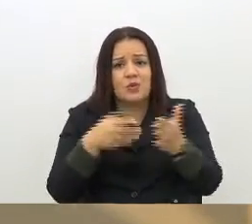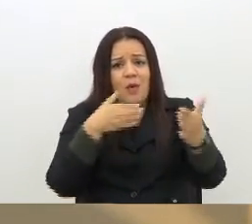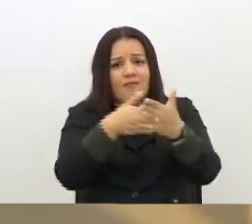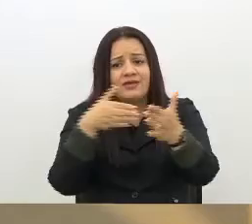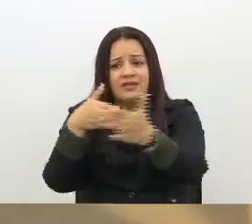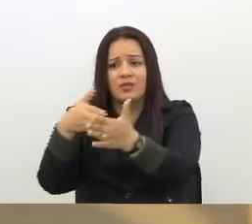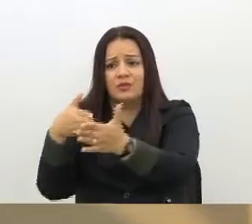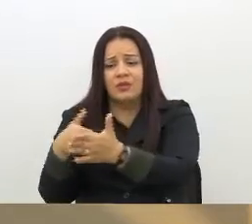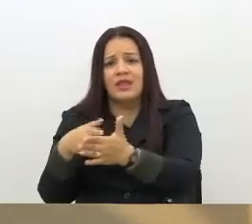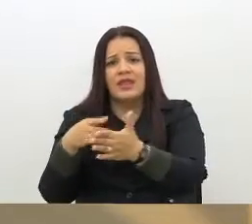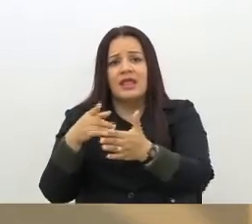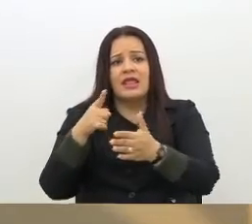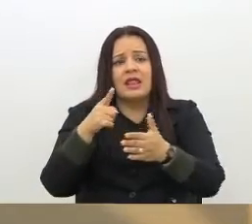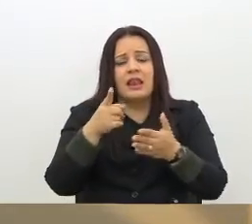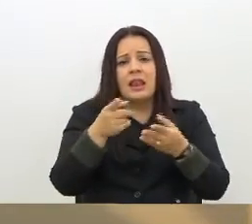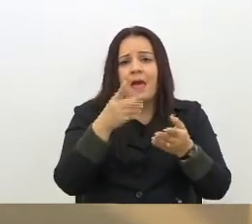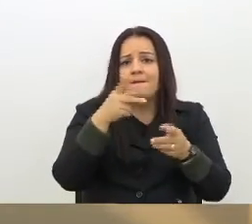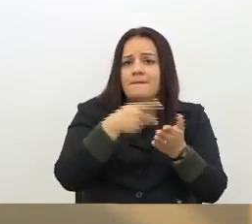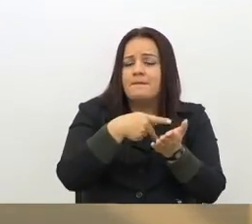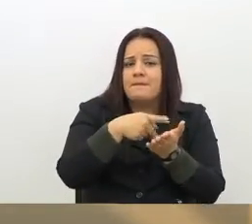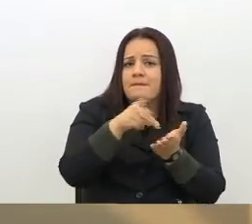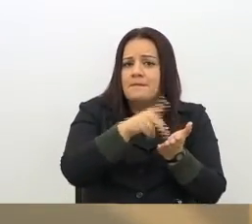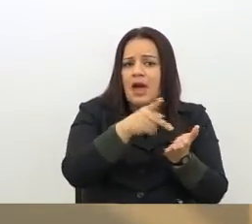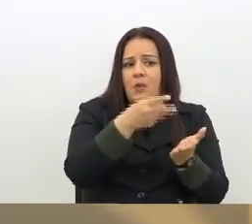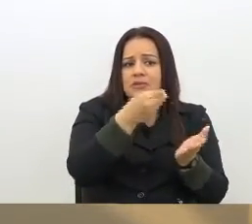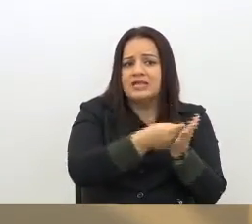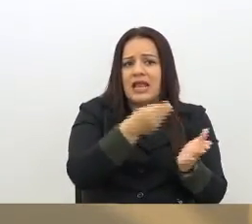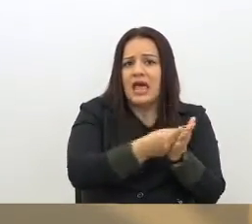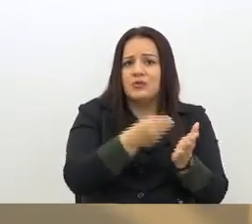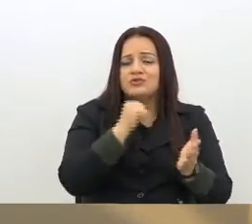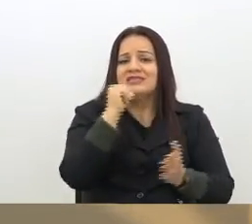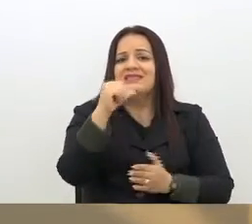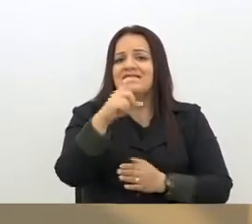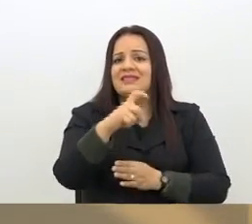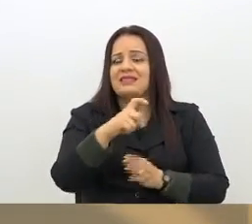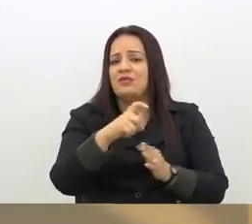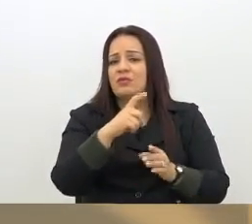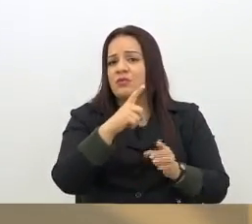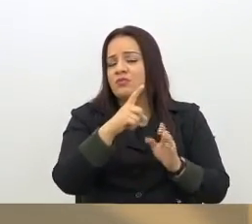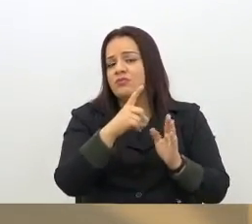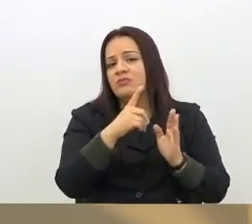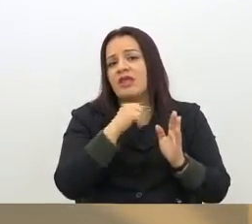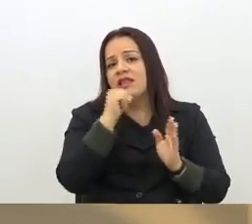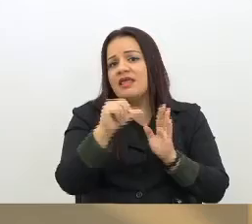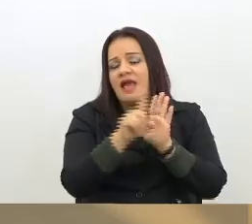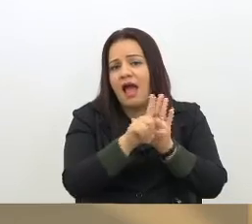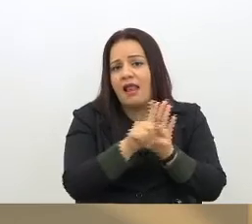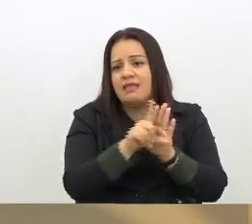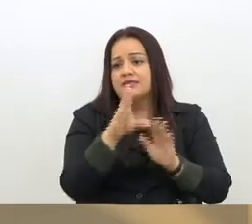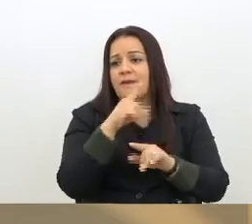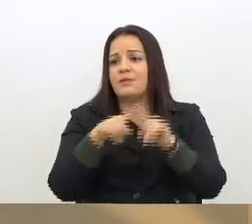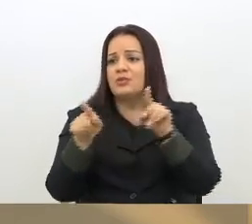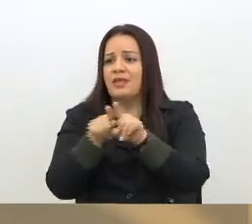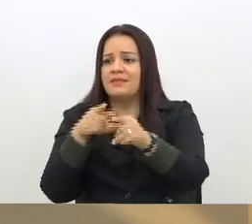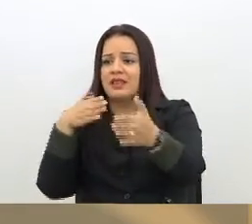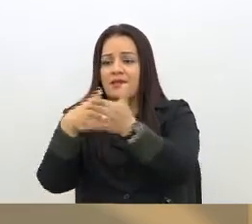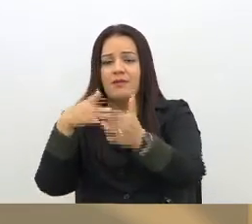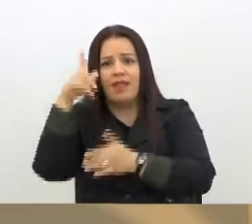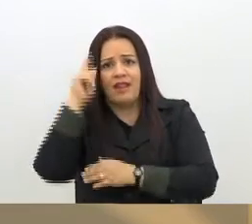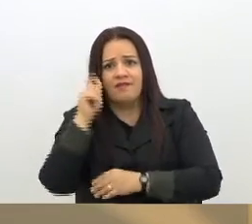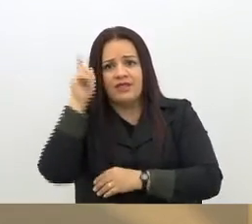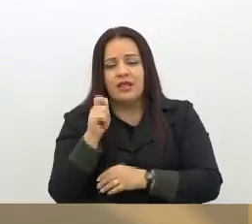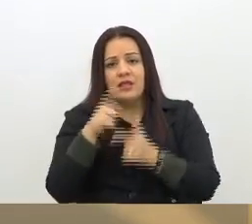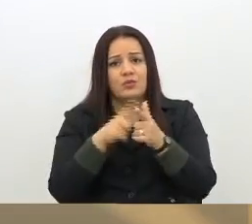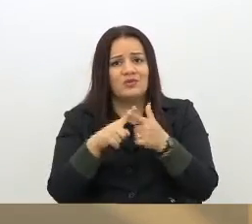por el lado de salarios injustificados e indebidos, pero también eso es una bola de nieve que tiene un efecto en las pensiones. Y entonces, por supuesto que la plata